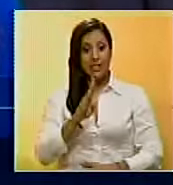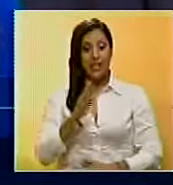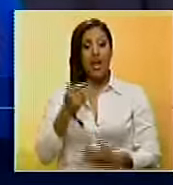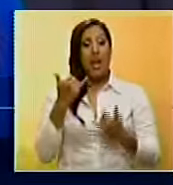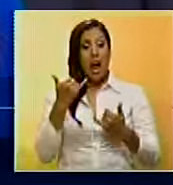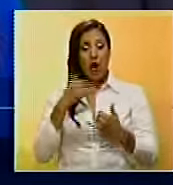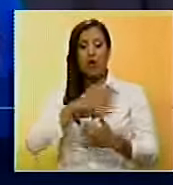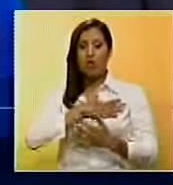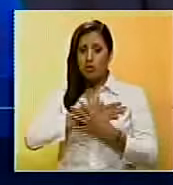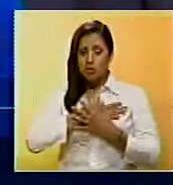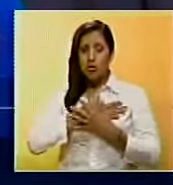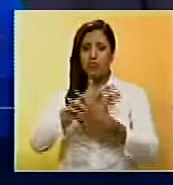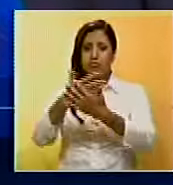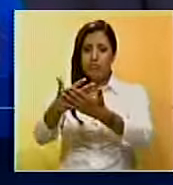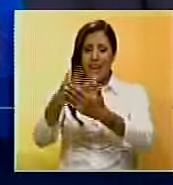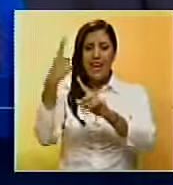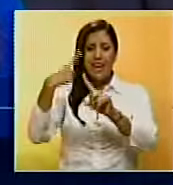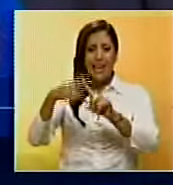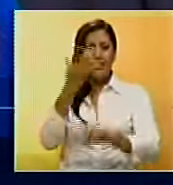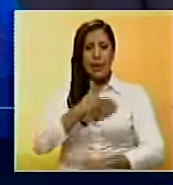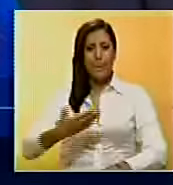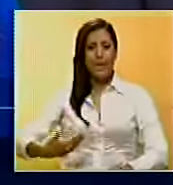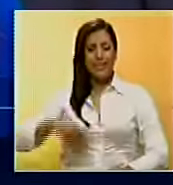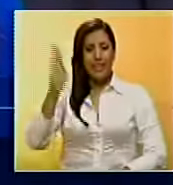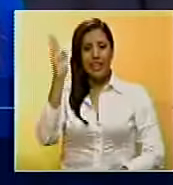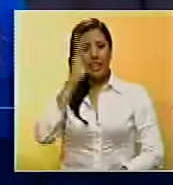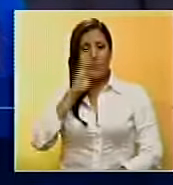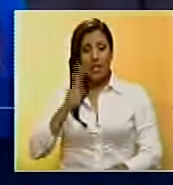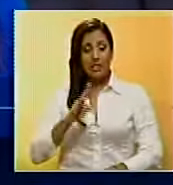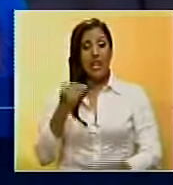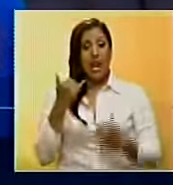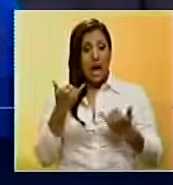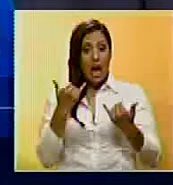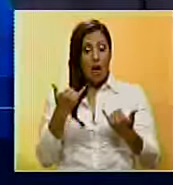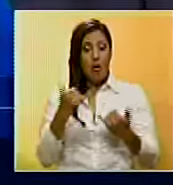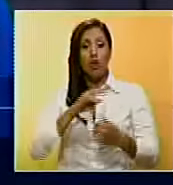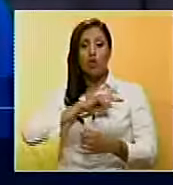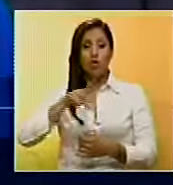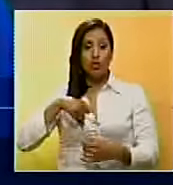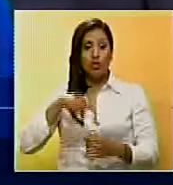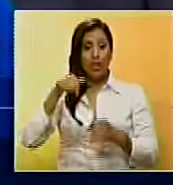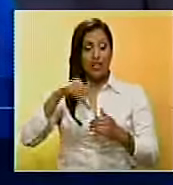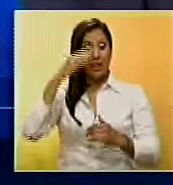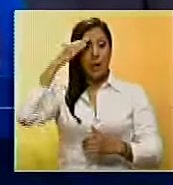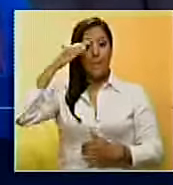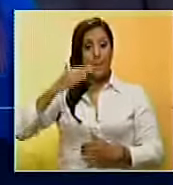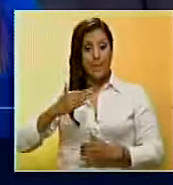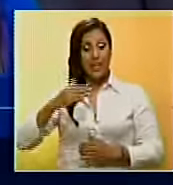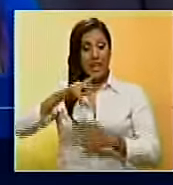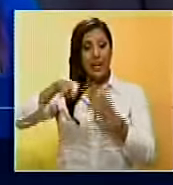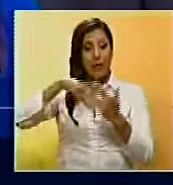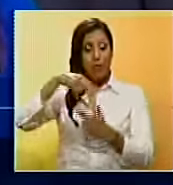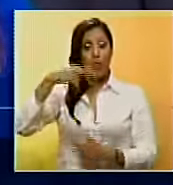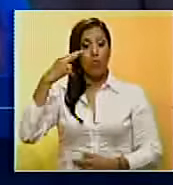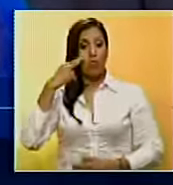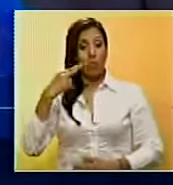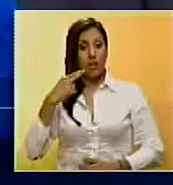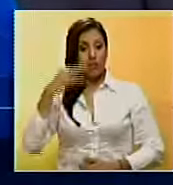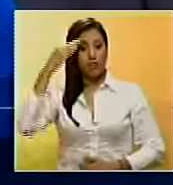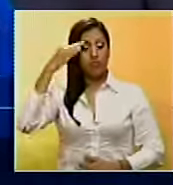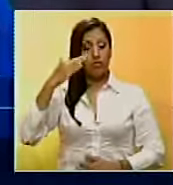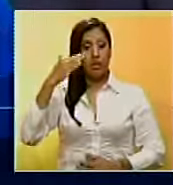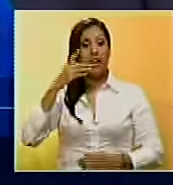Desde acá nuestra solidaridad al expresidente da Silva. En este momento el alto mando político de la Revolución Bolivariana